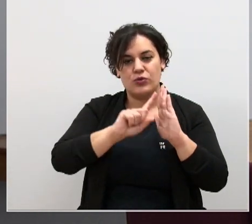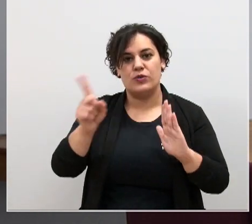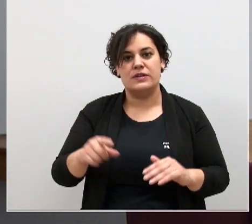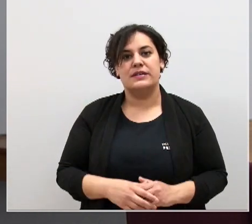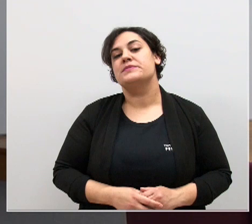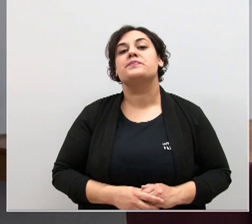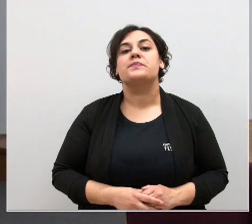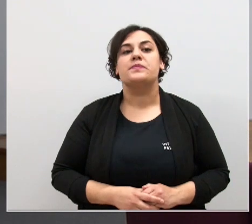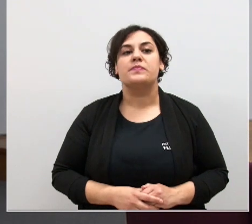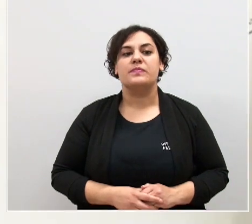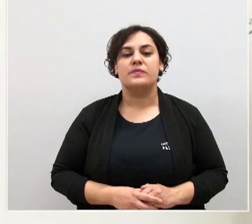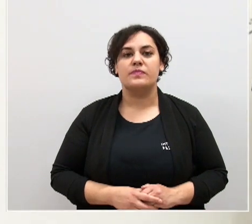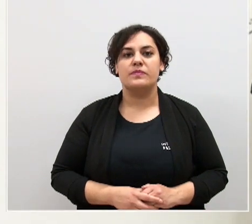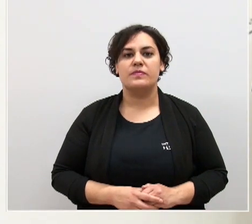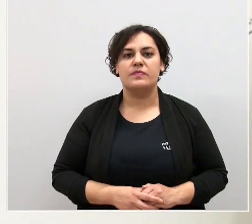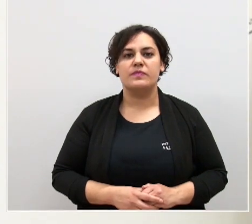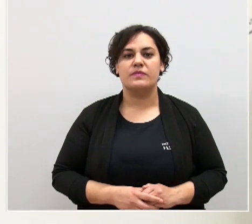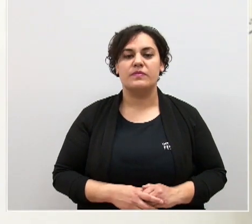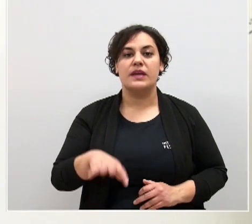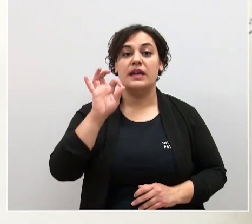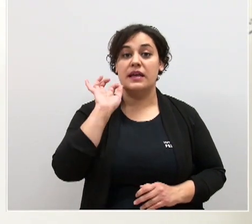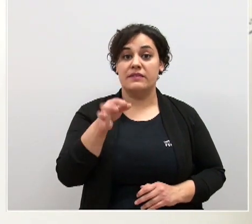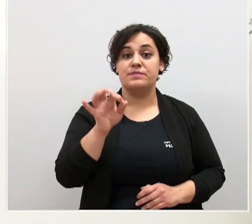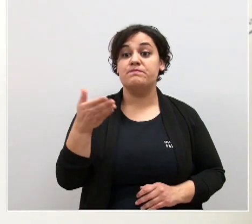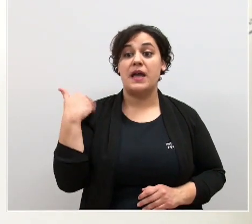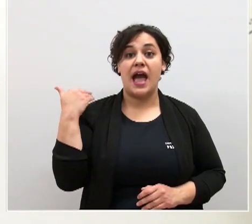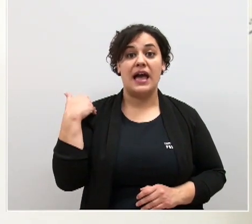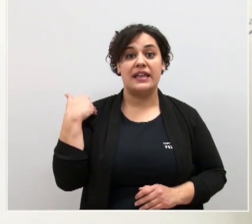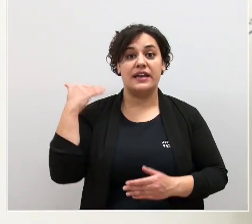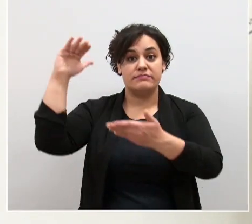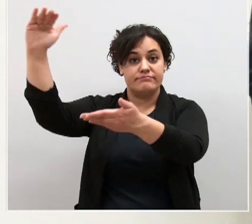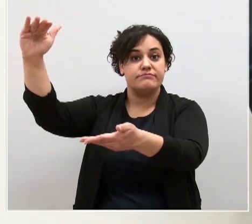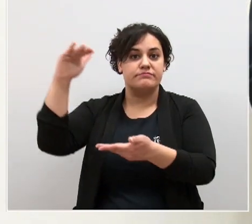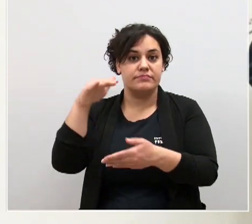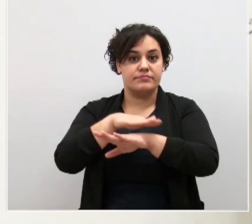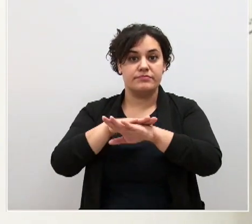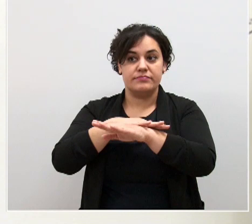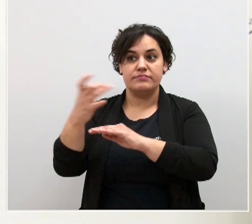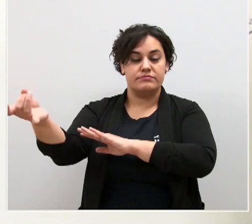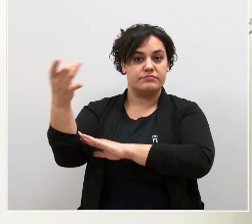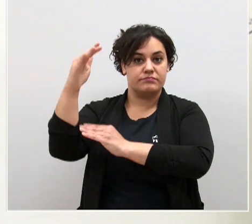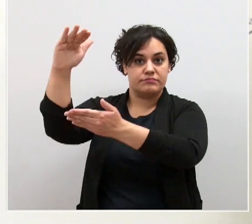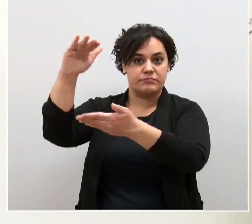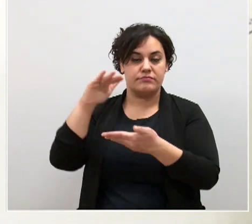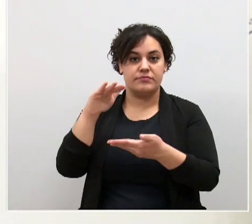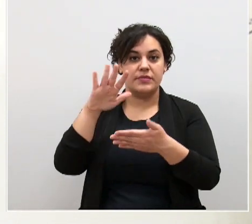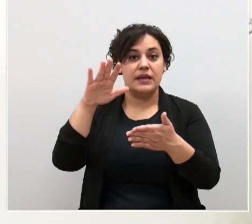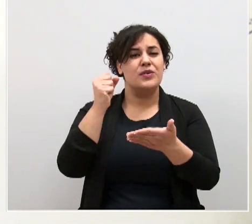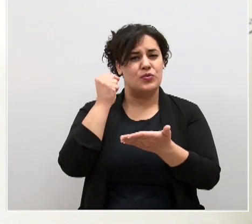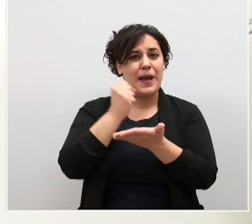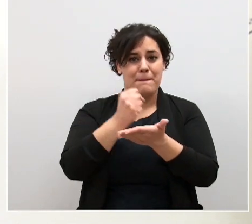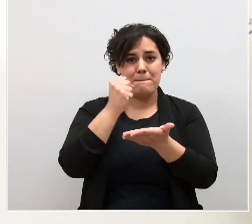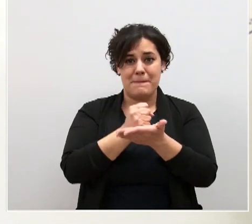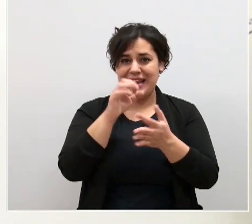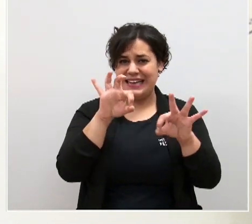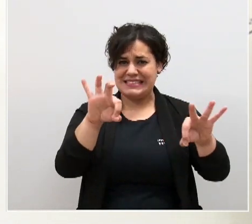región y no protegen. Bueno, efectivamente, ayer recibimos una alerta del Ministerio para que retiráramos una marca,